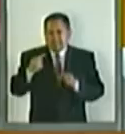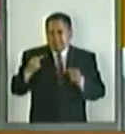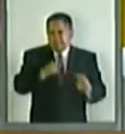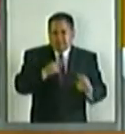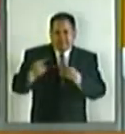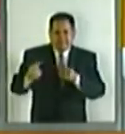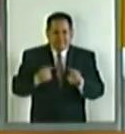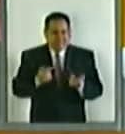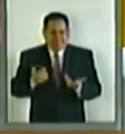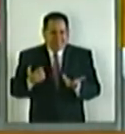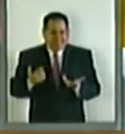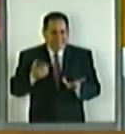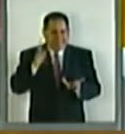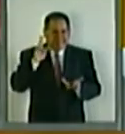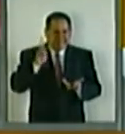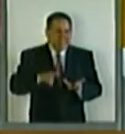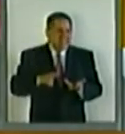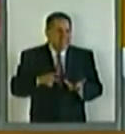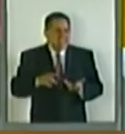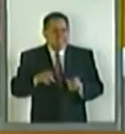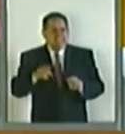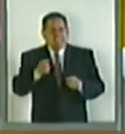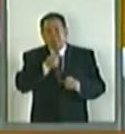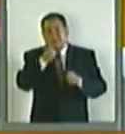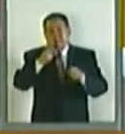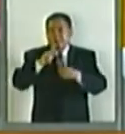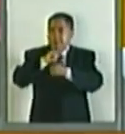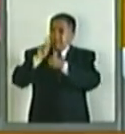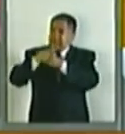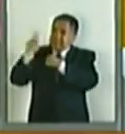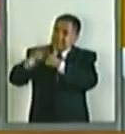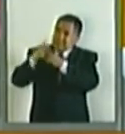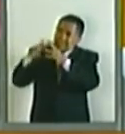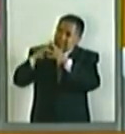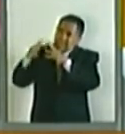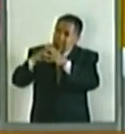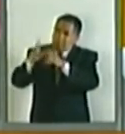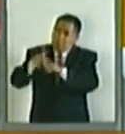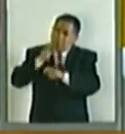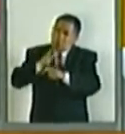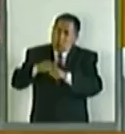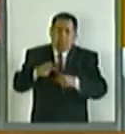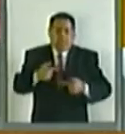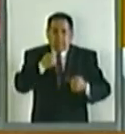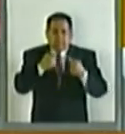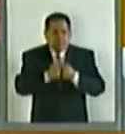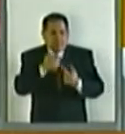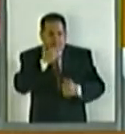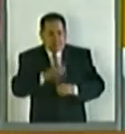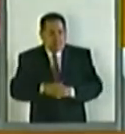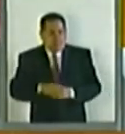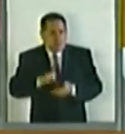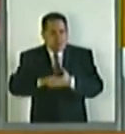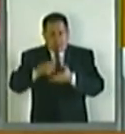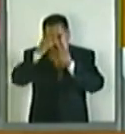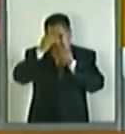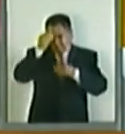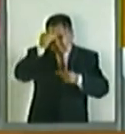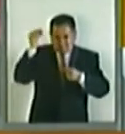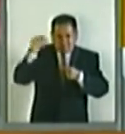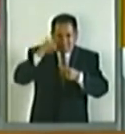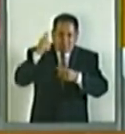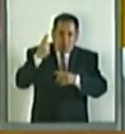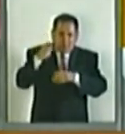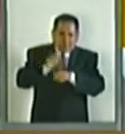que desafortunadamente cobra cientos de vidas en diferentes países diariamente. Los atentados terroristas que vemos